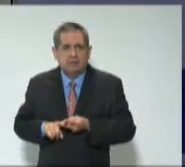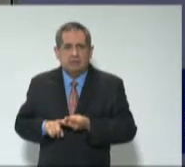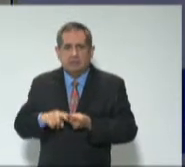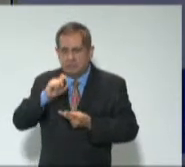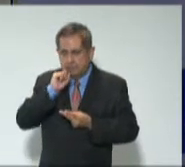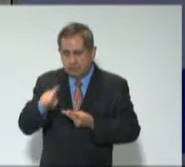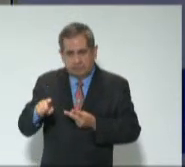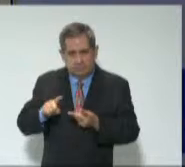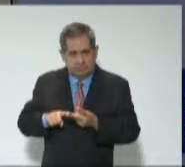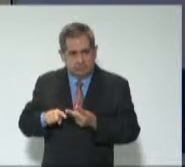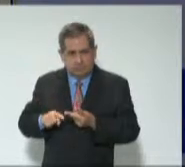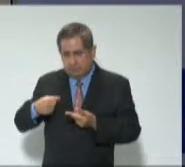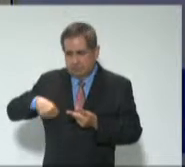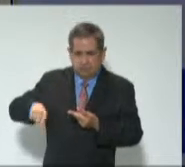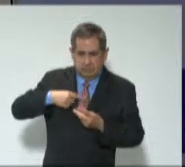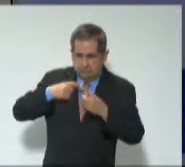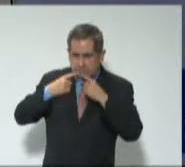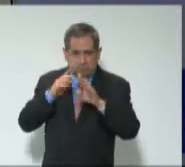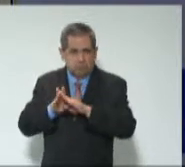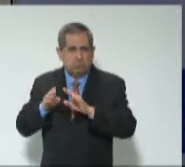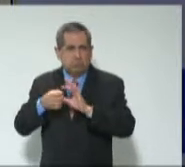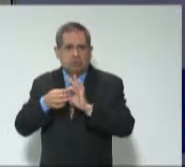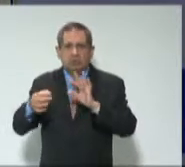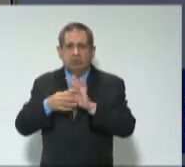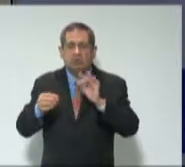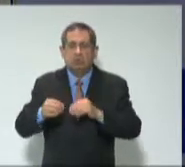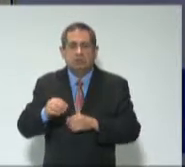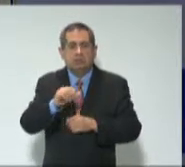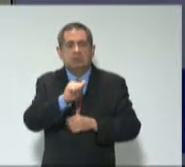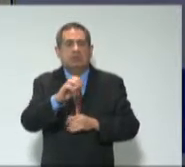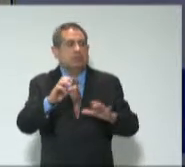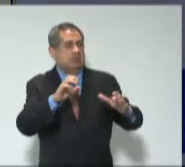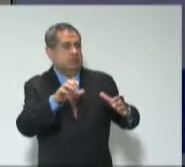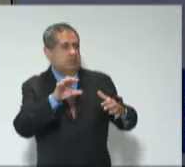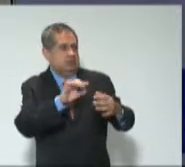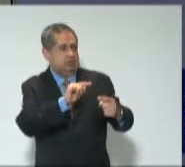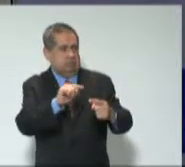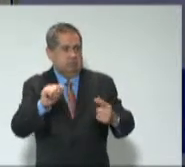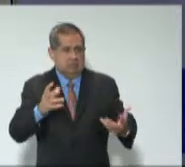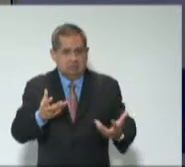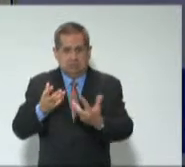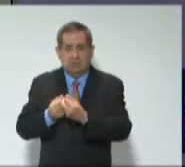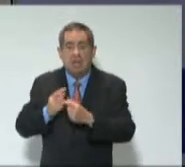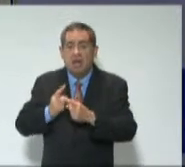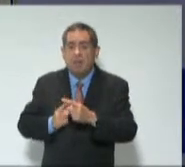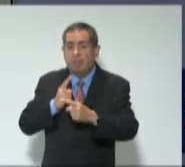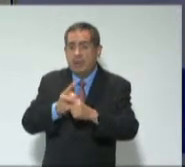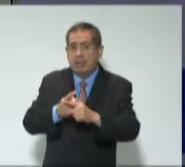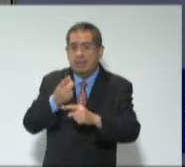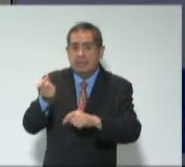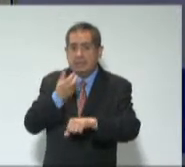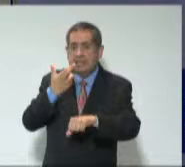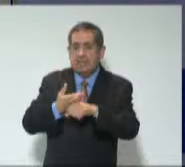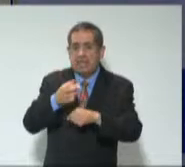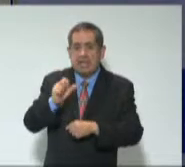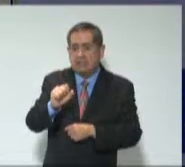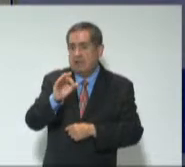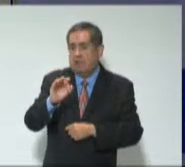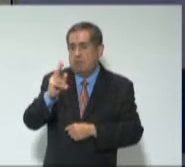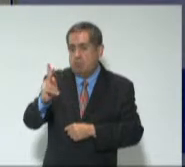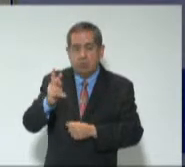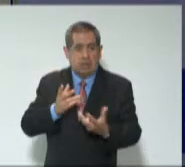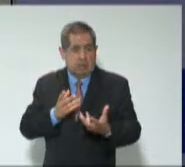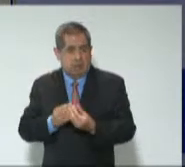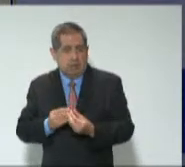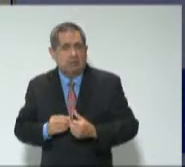Y desde luego organizaciones cívicas más la secretaría de la función pública